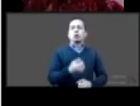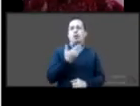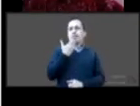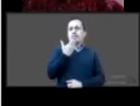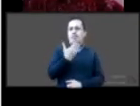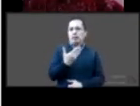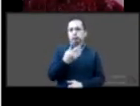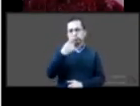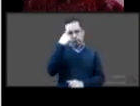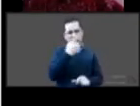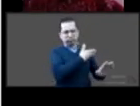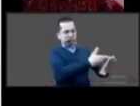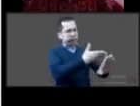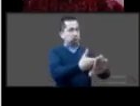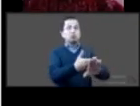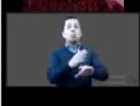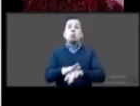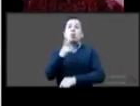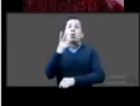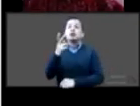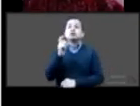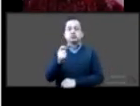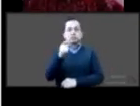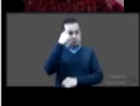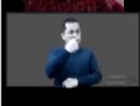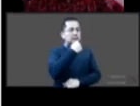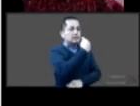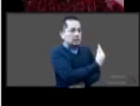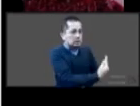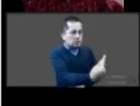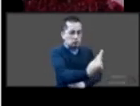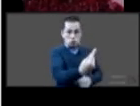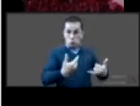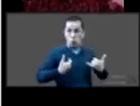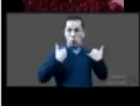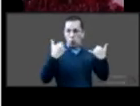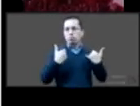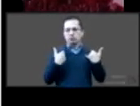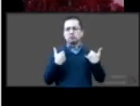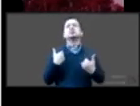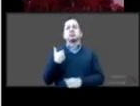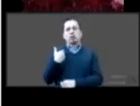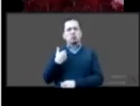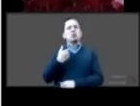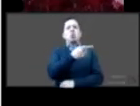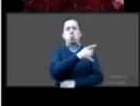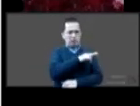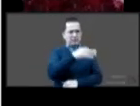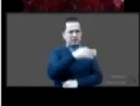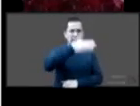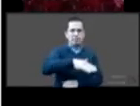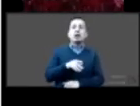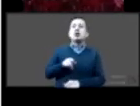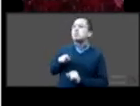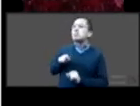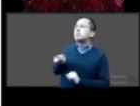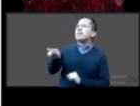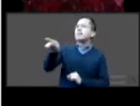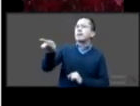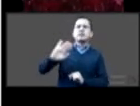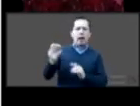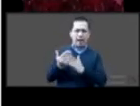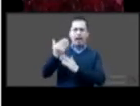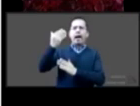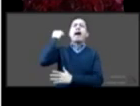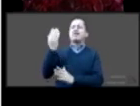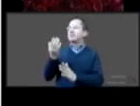niñas, niños y adolescentes tendrán para dicha seguridad conocer y ubicar a las personas que hayan sido sentenciadas